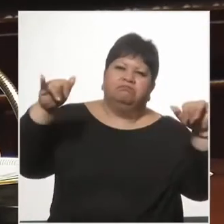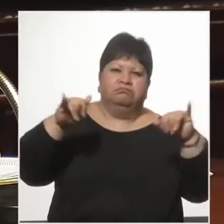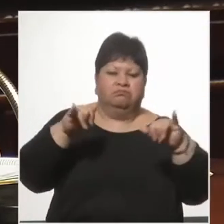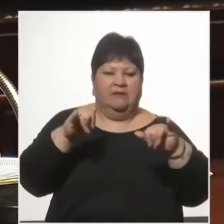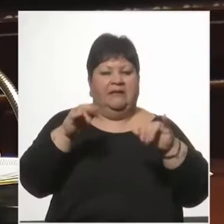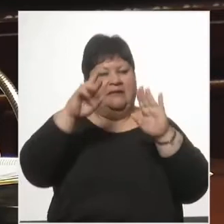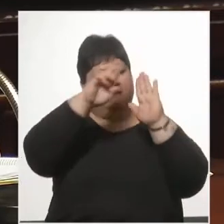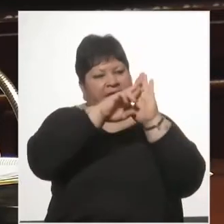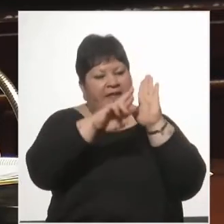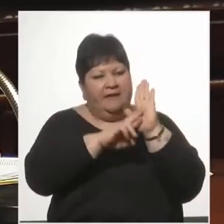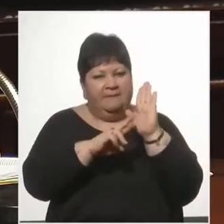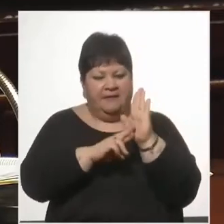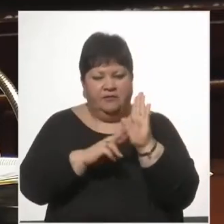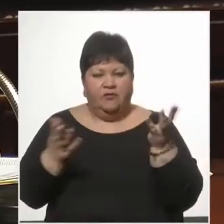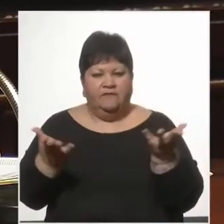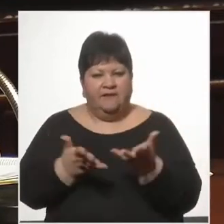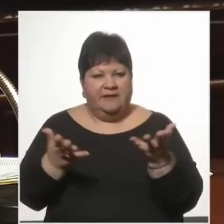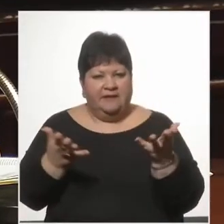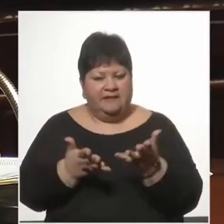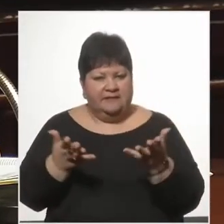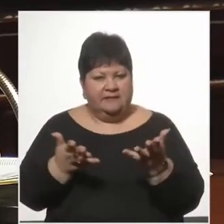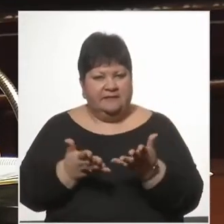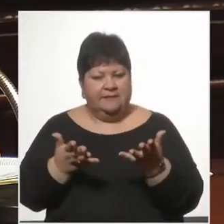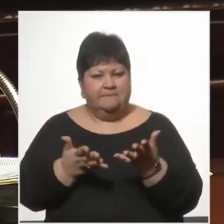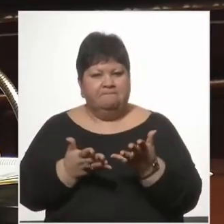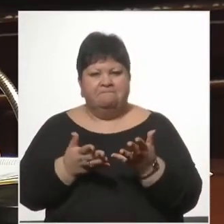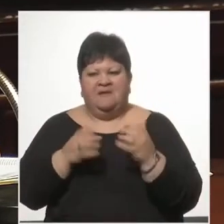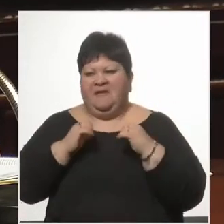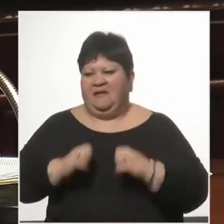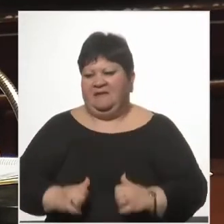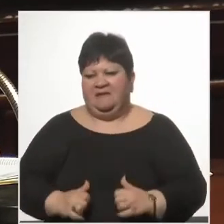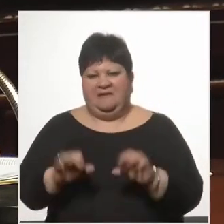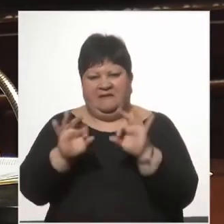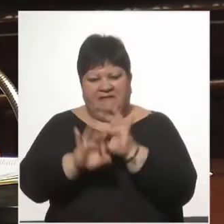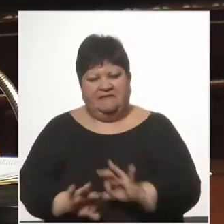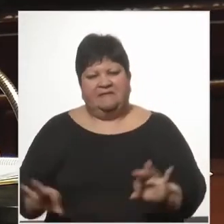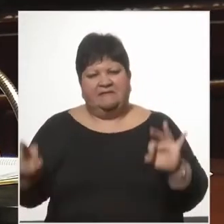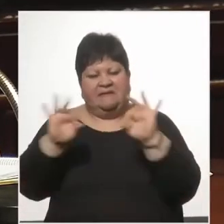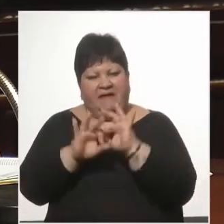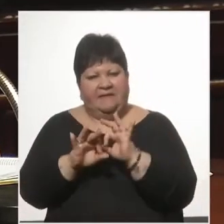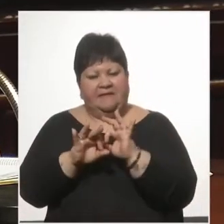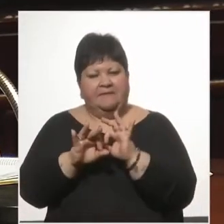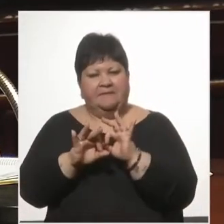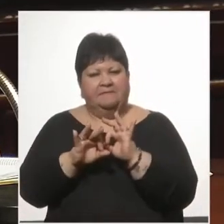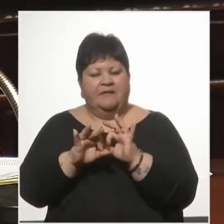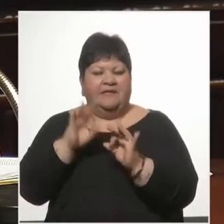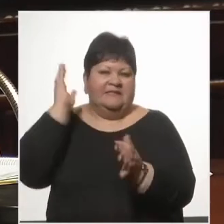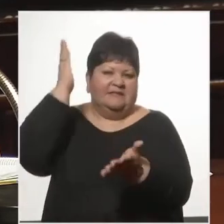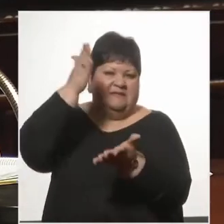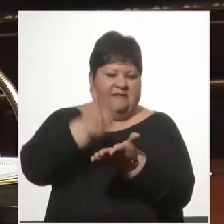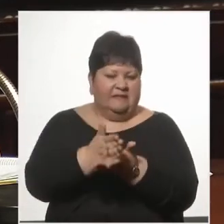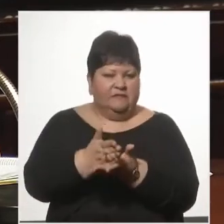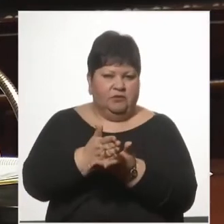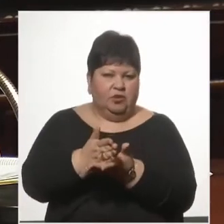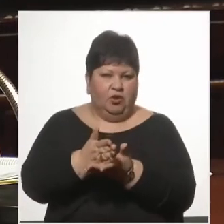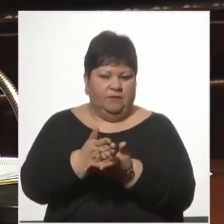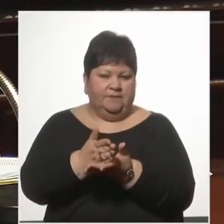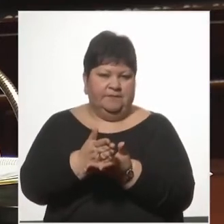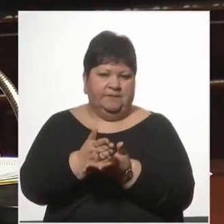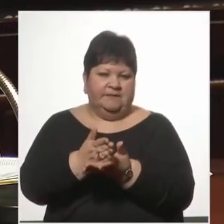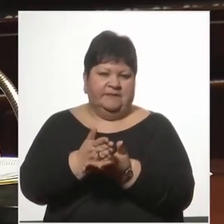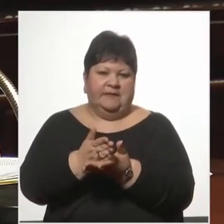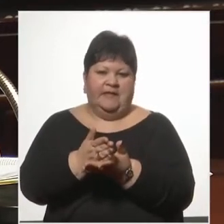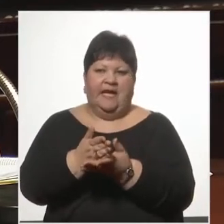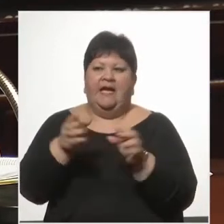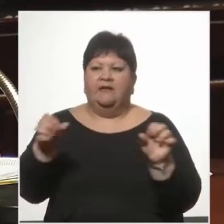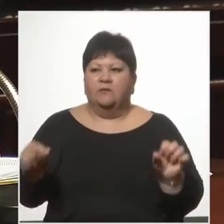reglamentos en vigencia, sin un mínimo sentido de la ética ni de la ecuanimidad. La sanción que, más allá del sentido natural de actuación y